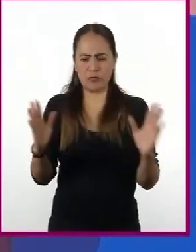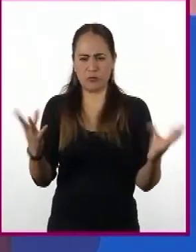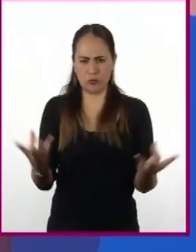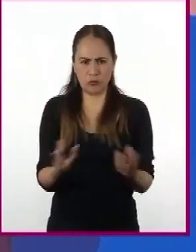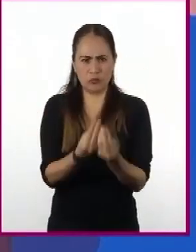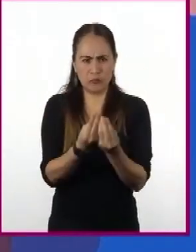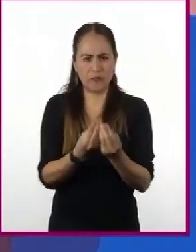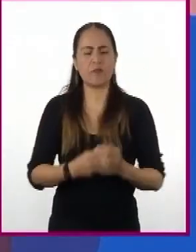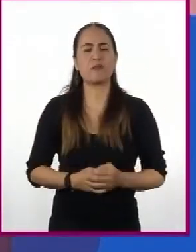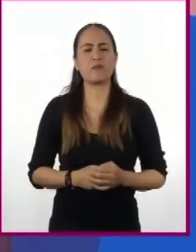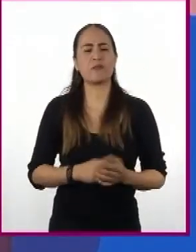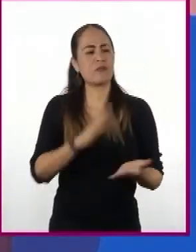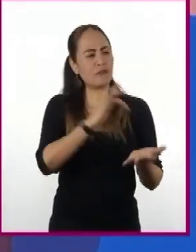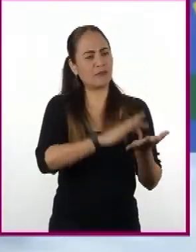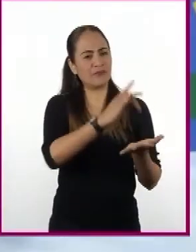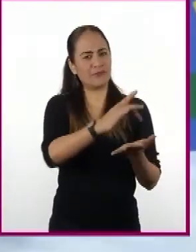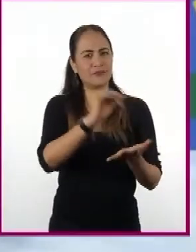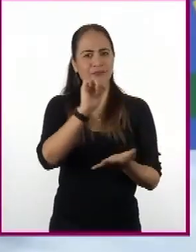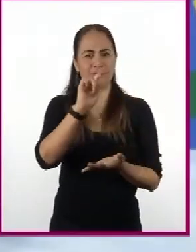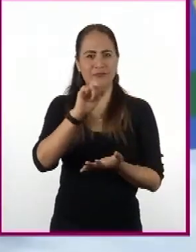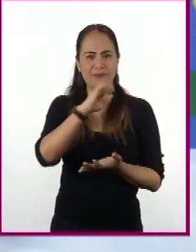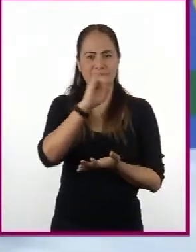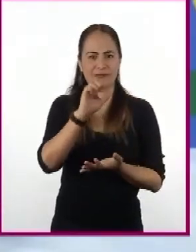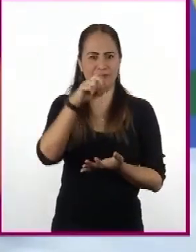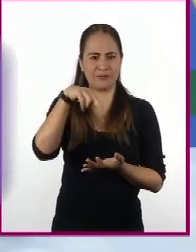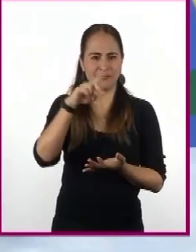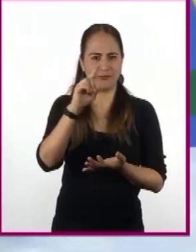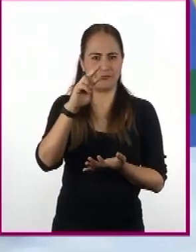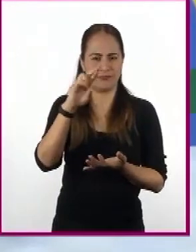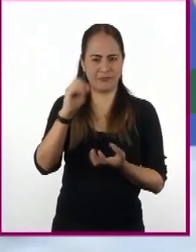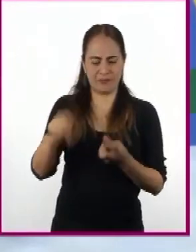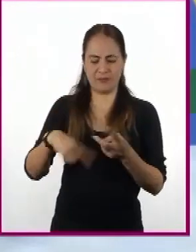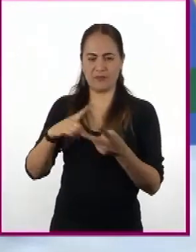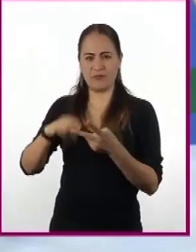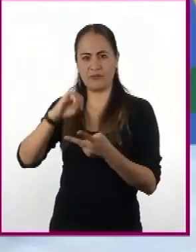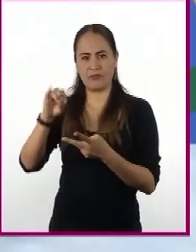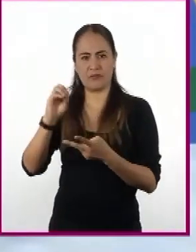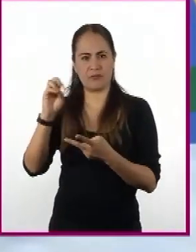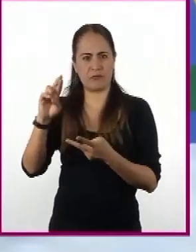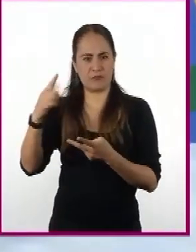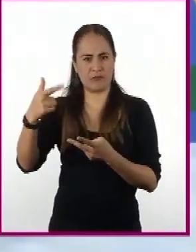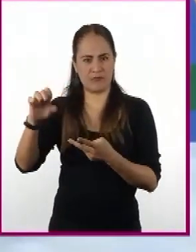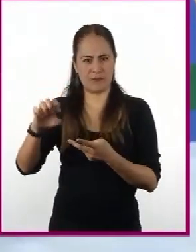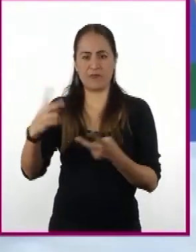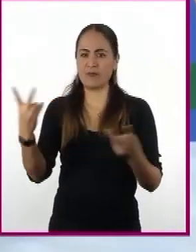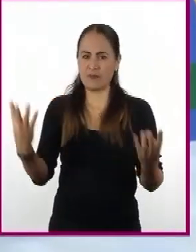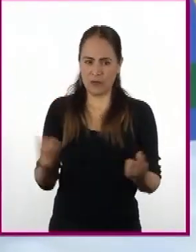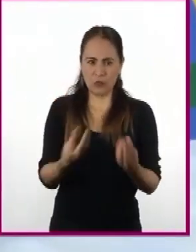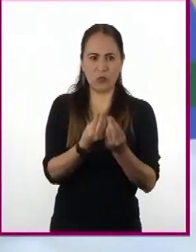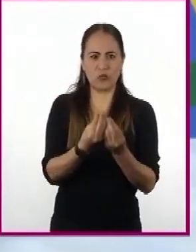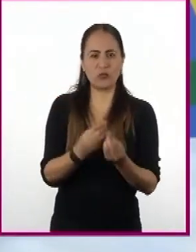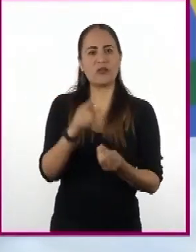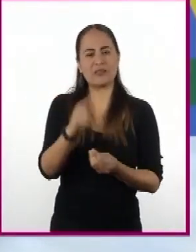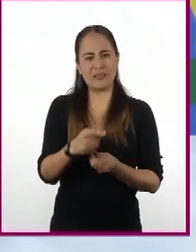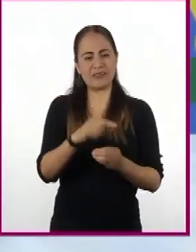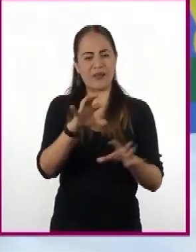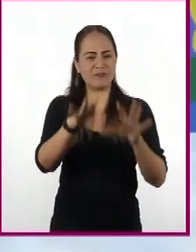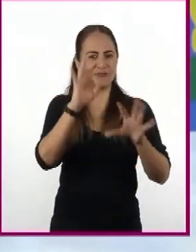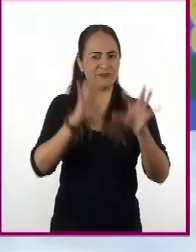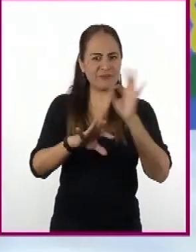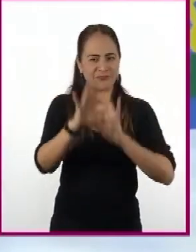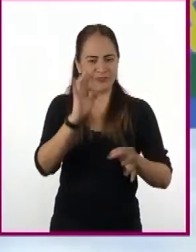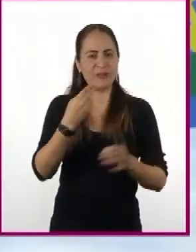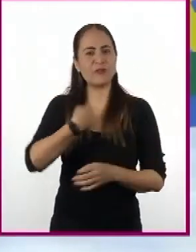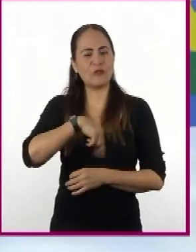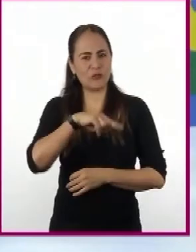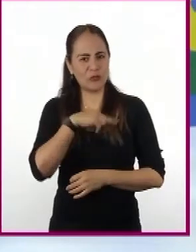Quiero agradecer a los maestros Alejandro y Jorge por compartir con nosotros en esta selección de flores, que nosotros